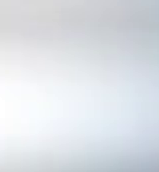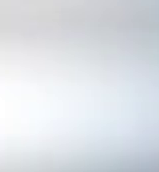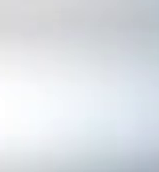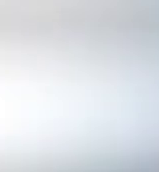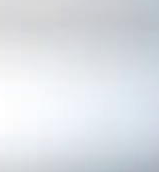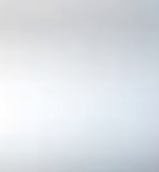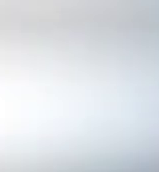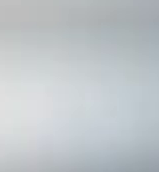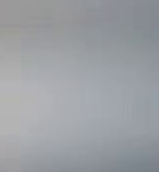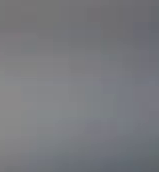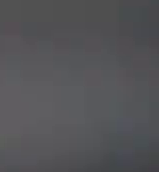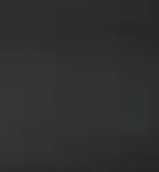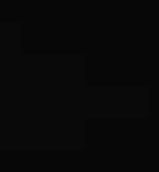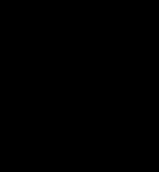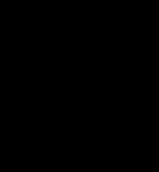¡Gracias!